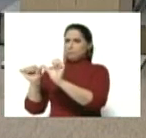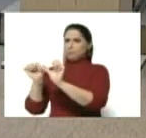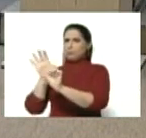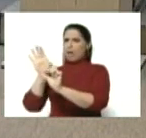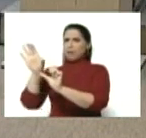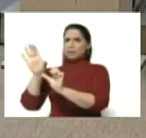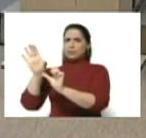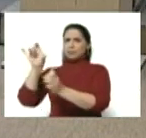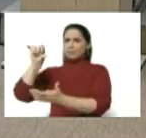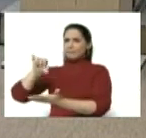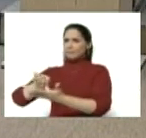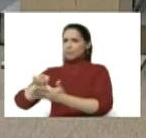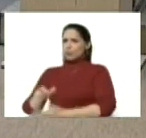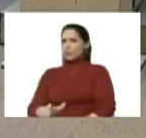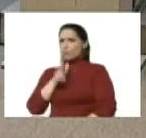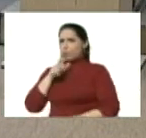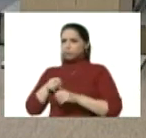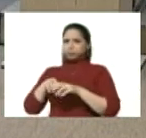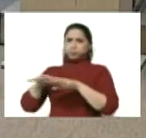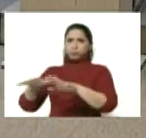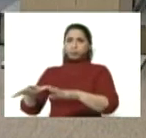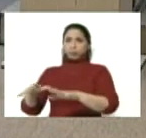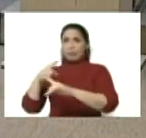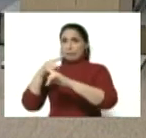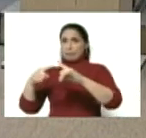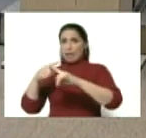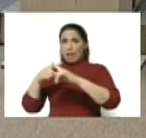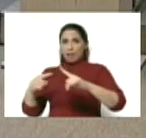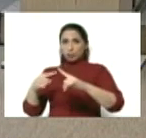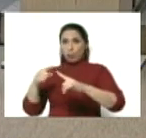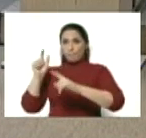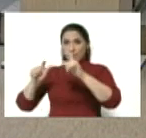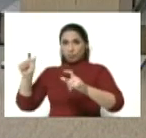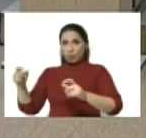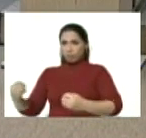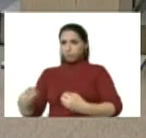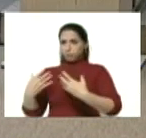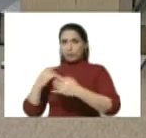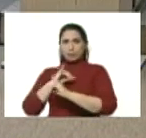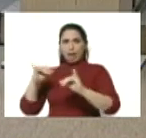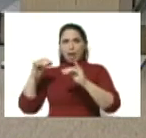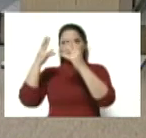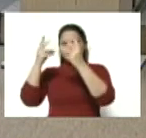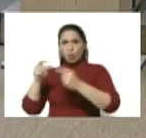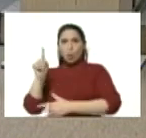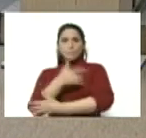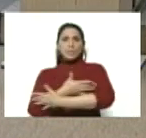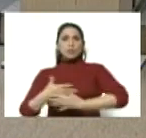epicentro de esta pandemia con un tercio de los casos. Ya cuenta con